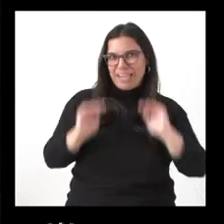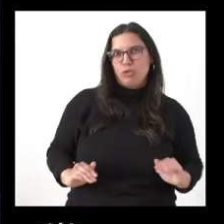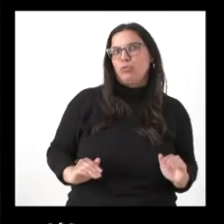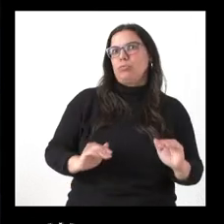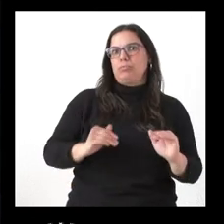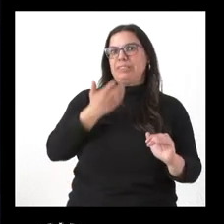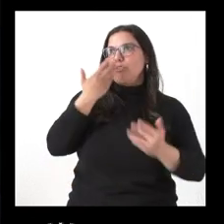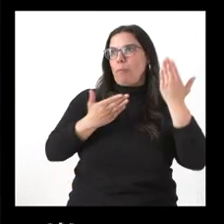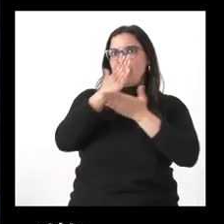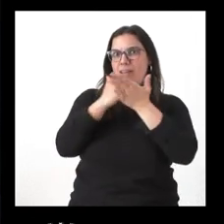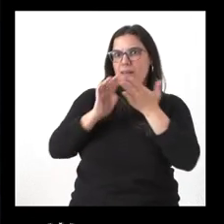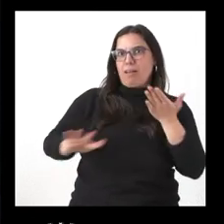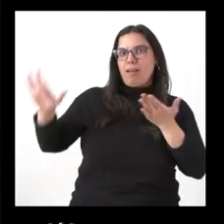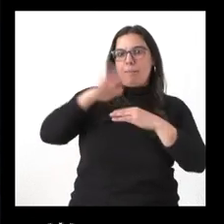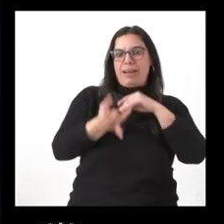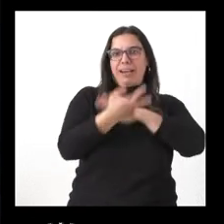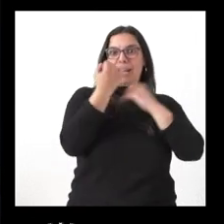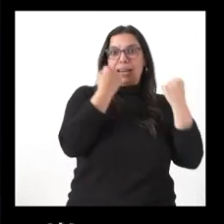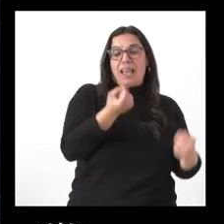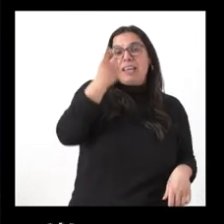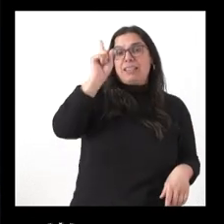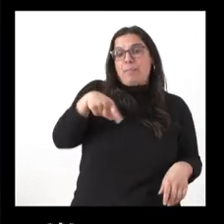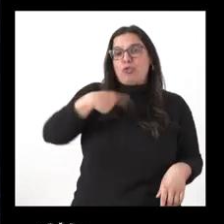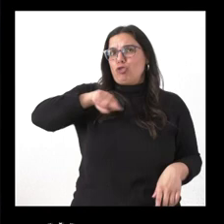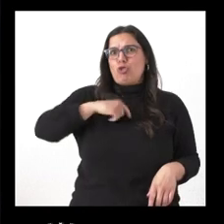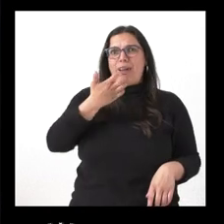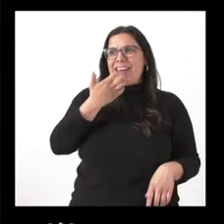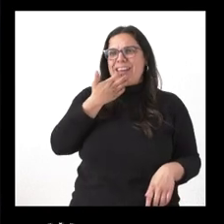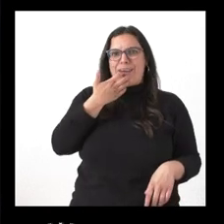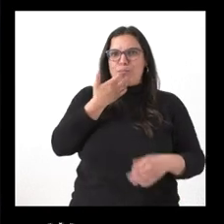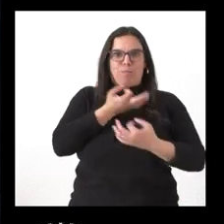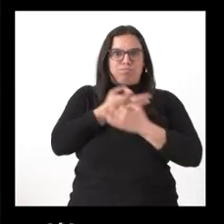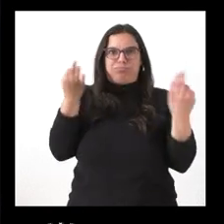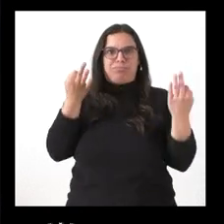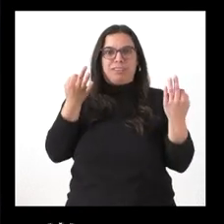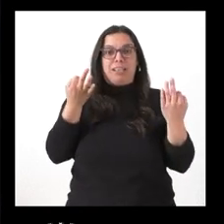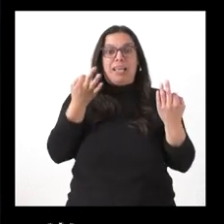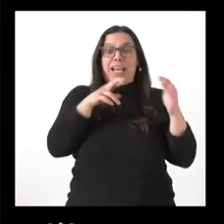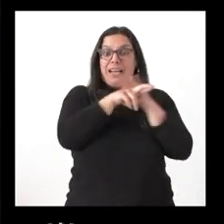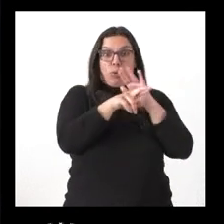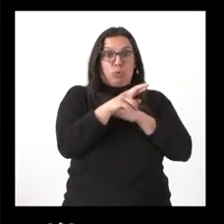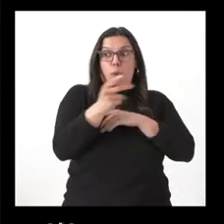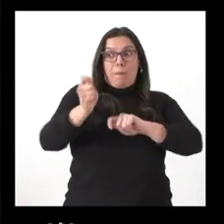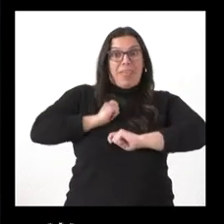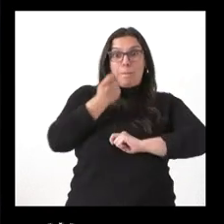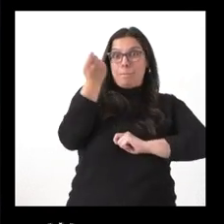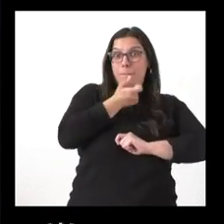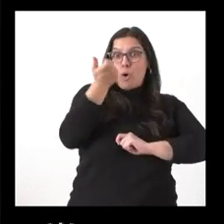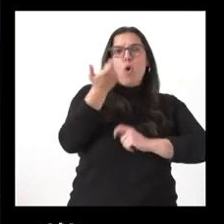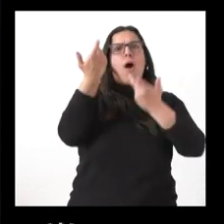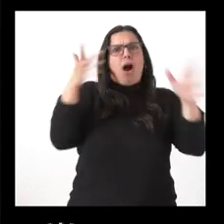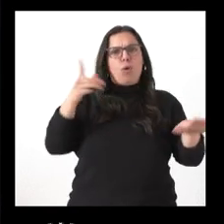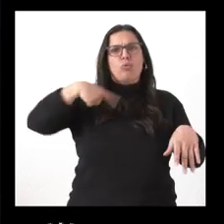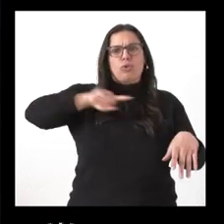producir energía y somos una comunidad Autónoma que está dando un ejemplo que con escasos recursos del modelo de financiación somos los que protegemos